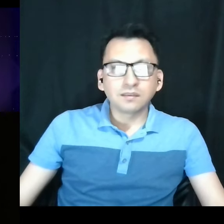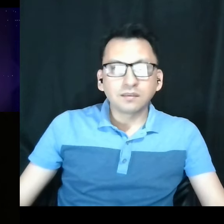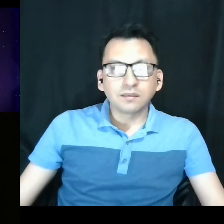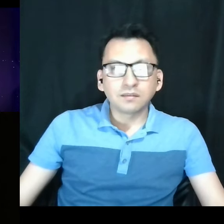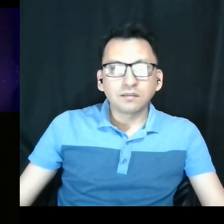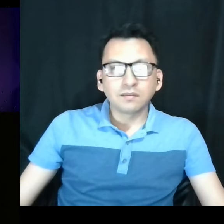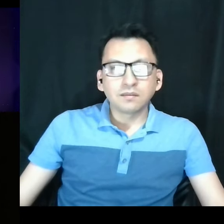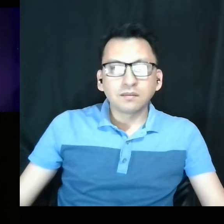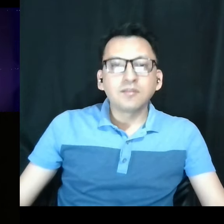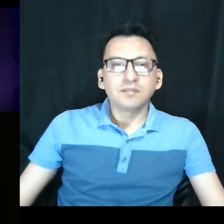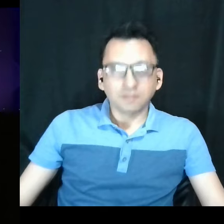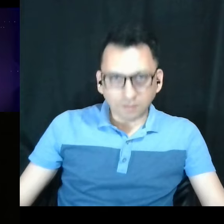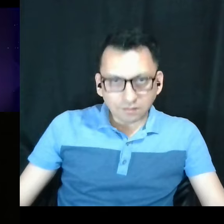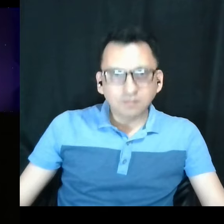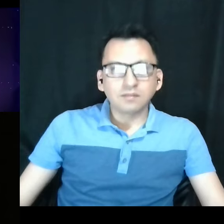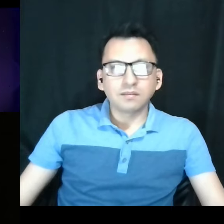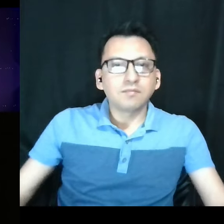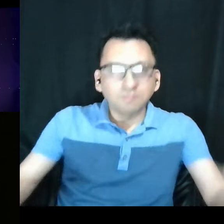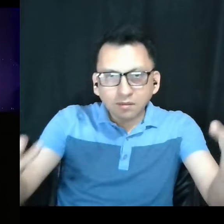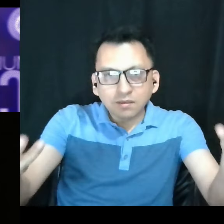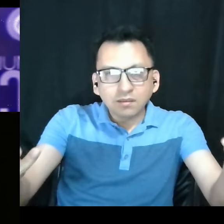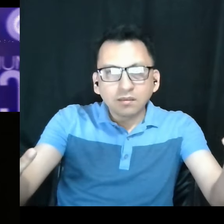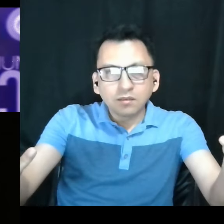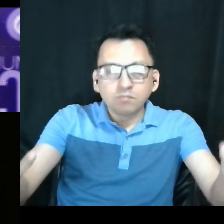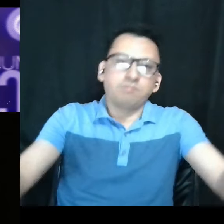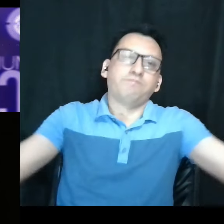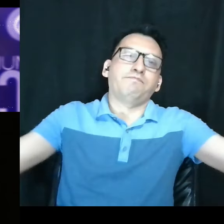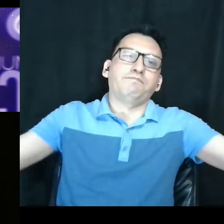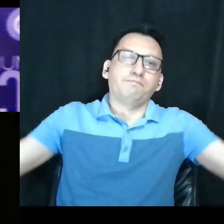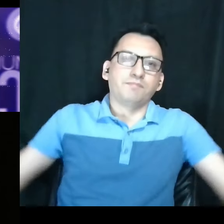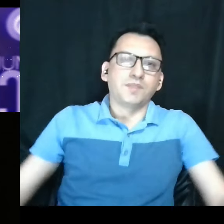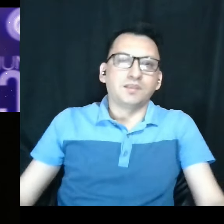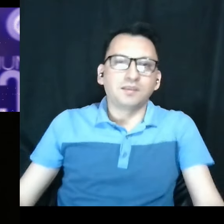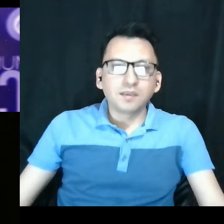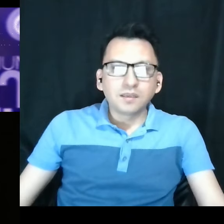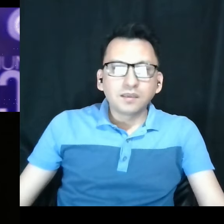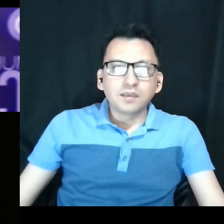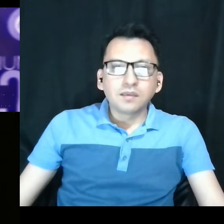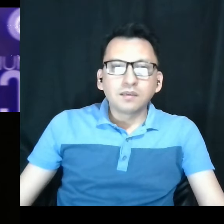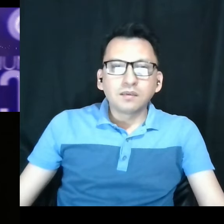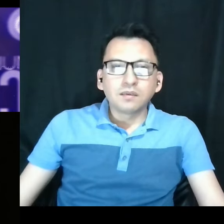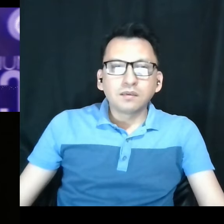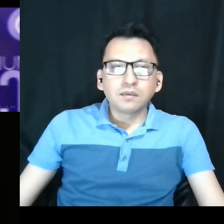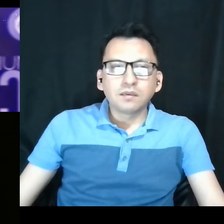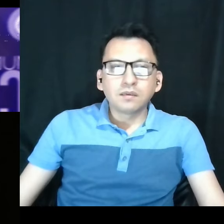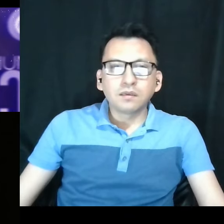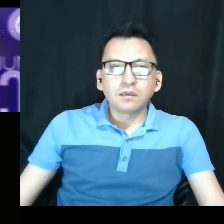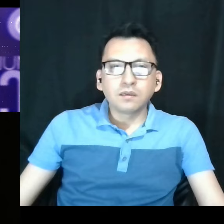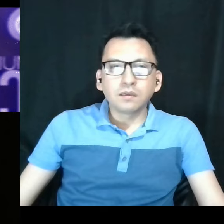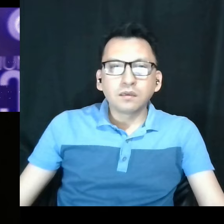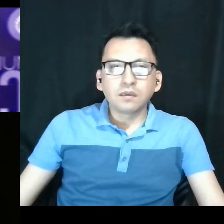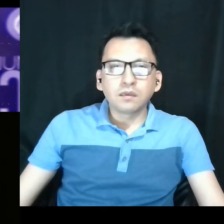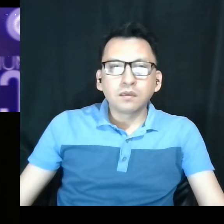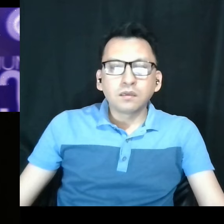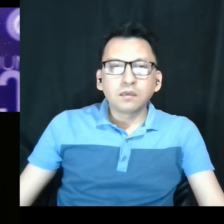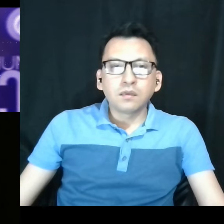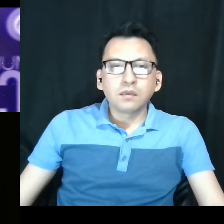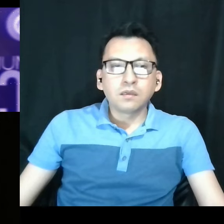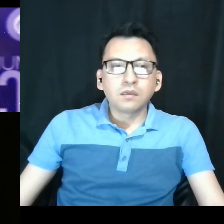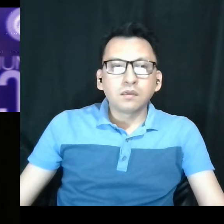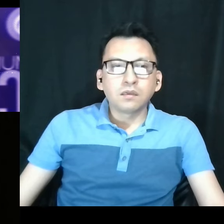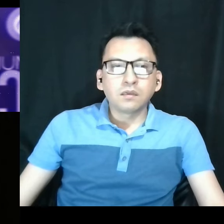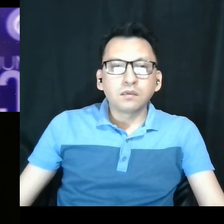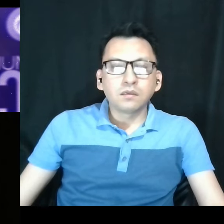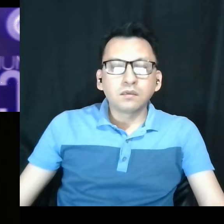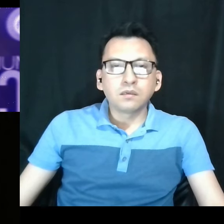chats que conocimos que se hicieron públicos son amenazas eh voy con todo voy a destapar la cloaca Tus amiguitos